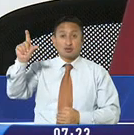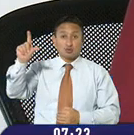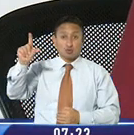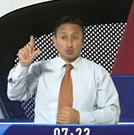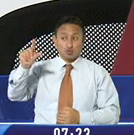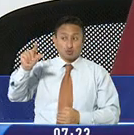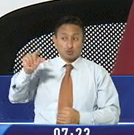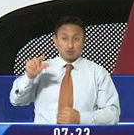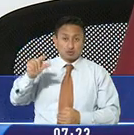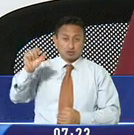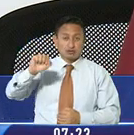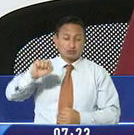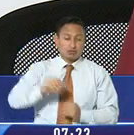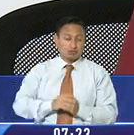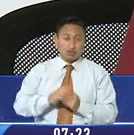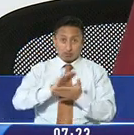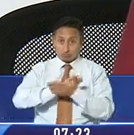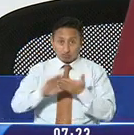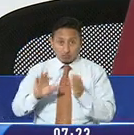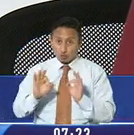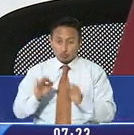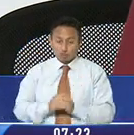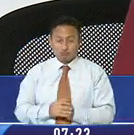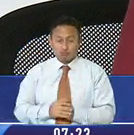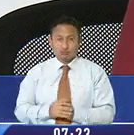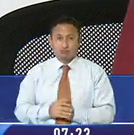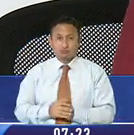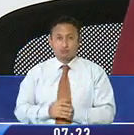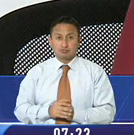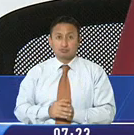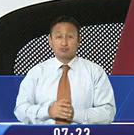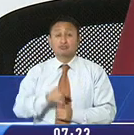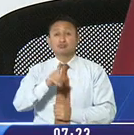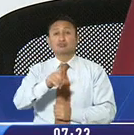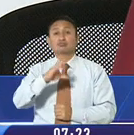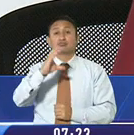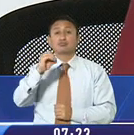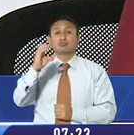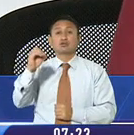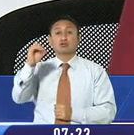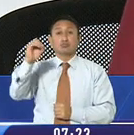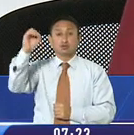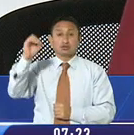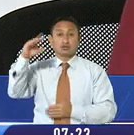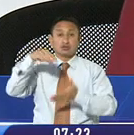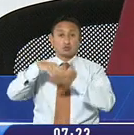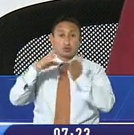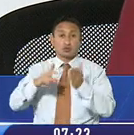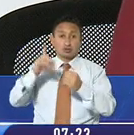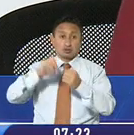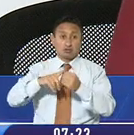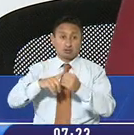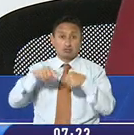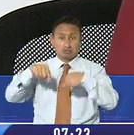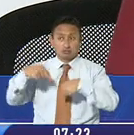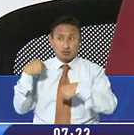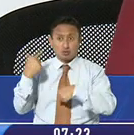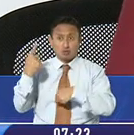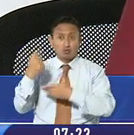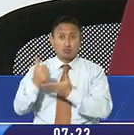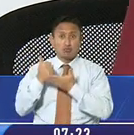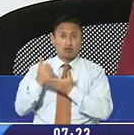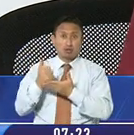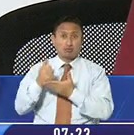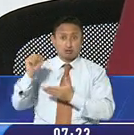se ha eliminado por completo. Y el 100% de estudiantes en Quito mantiene un beneficio económico